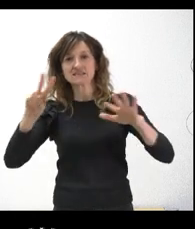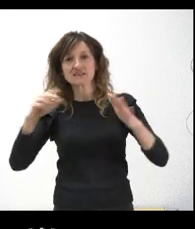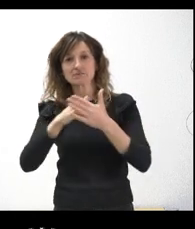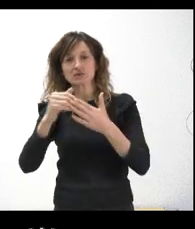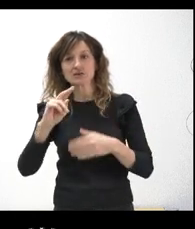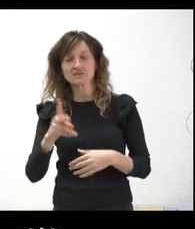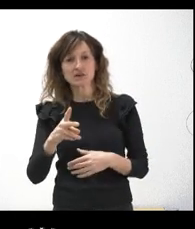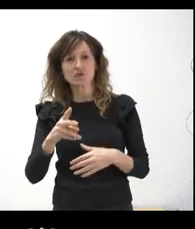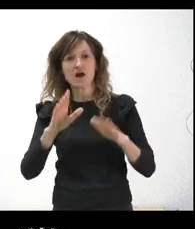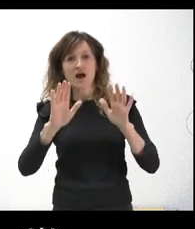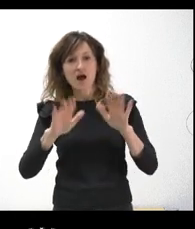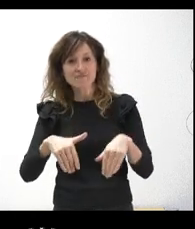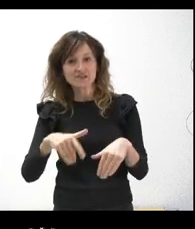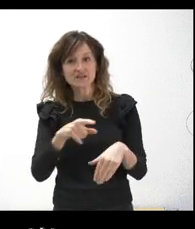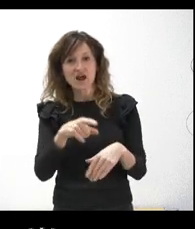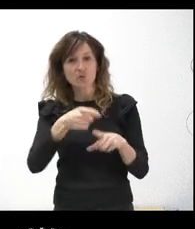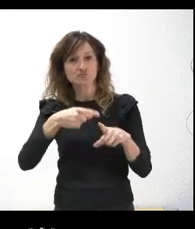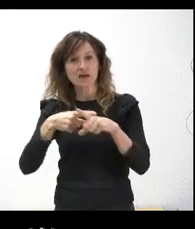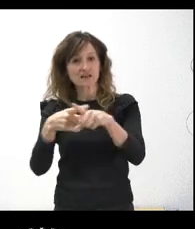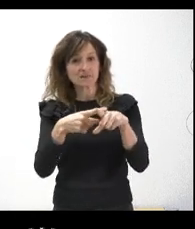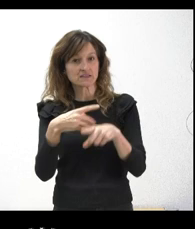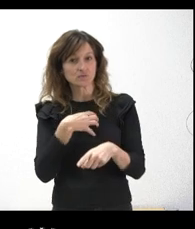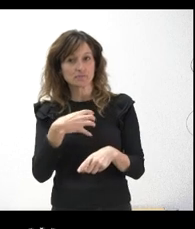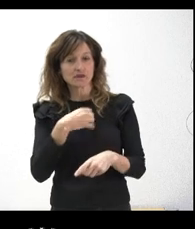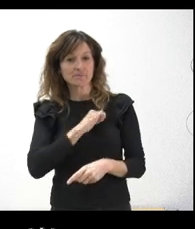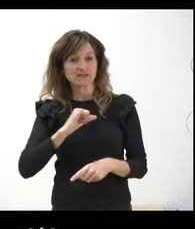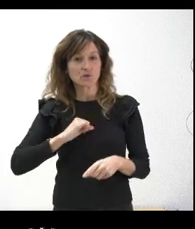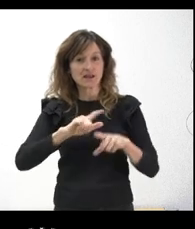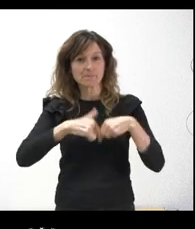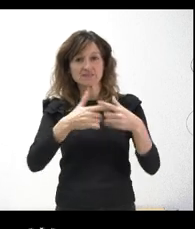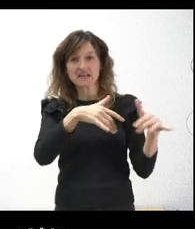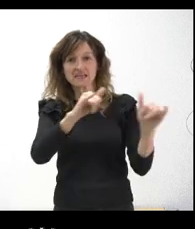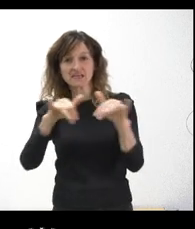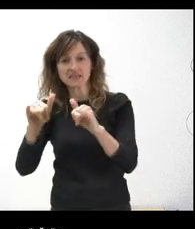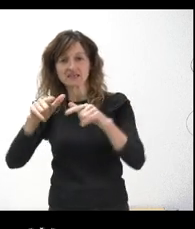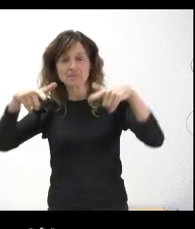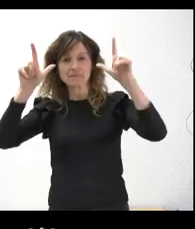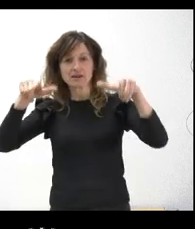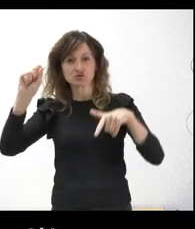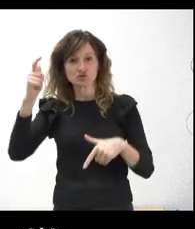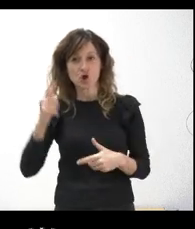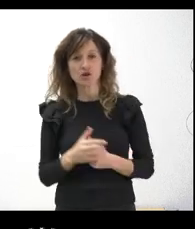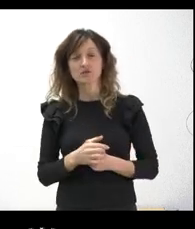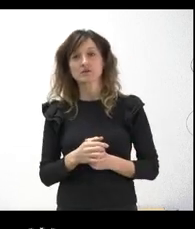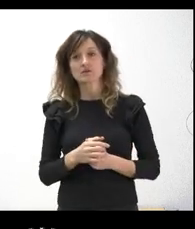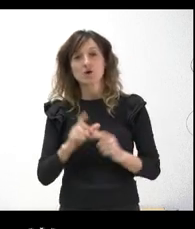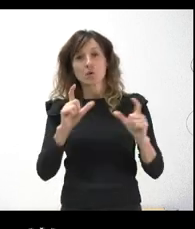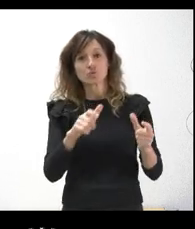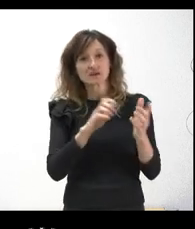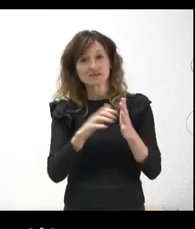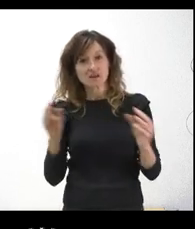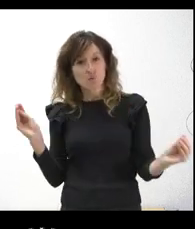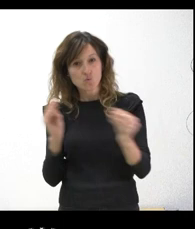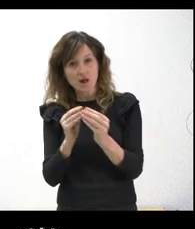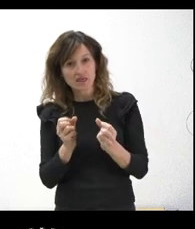se han podido eh repartir entre particulares y entre empresas para esos paneles solares coincide esa cifra con la junta con la cifra